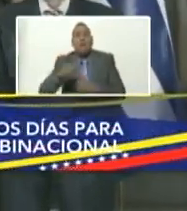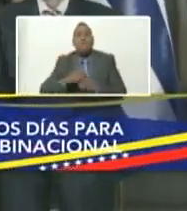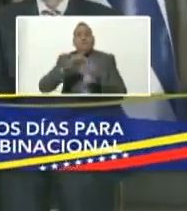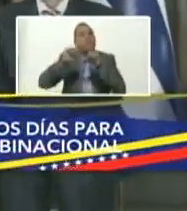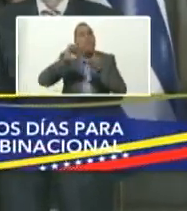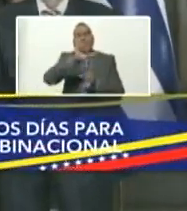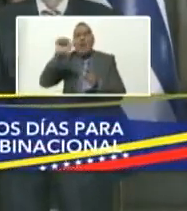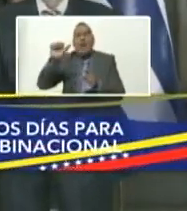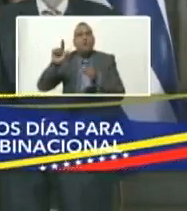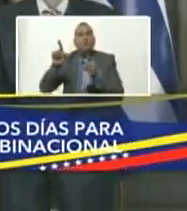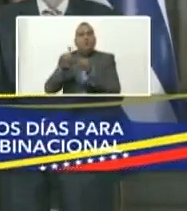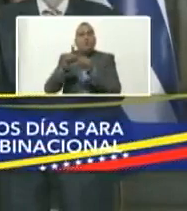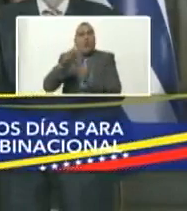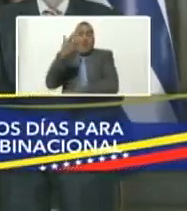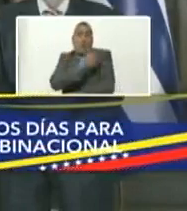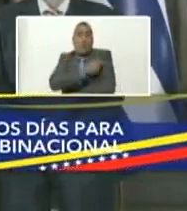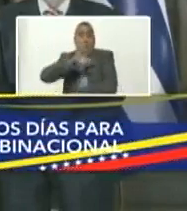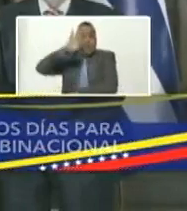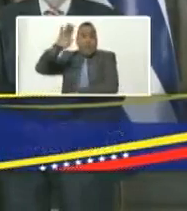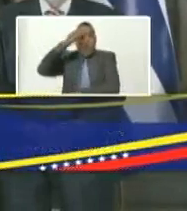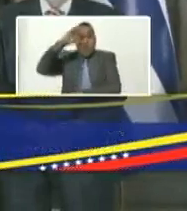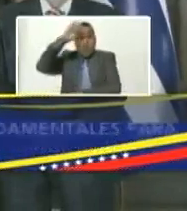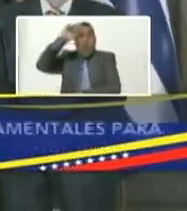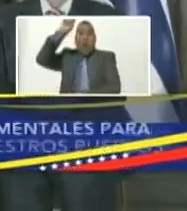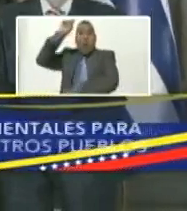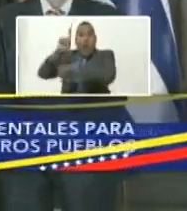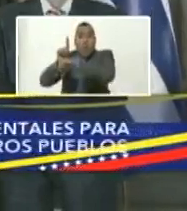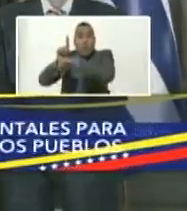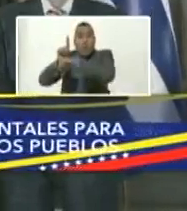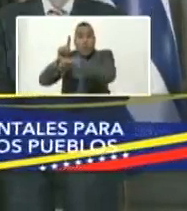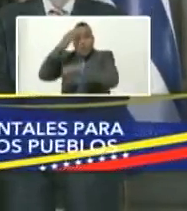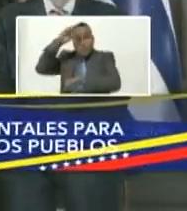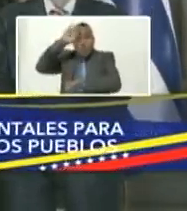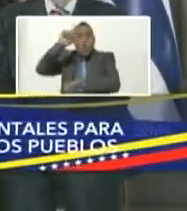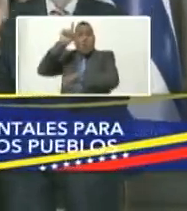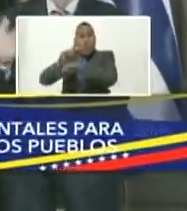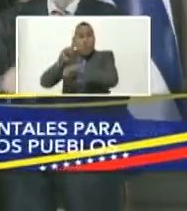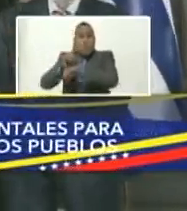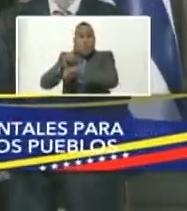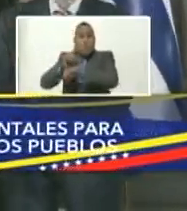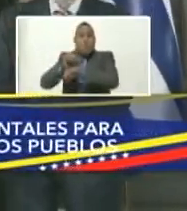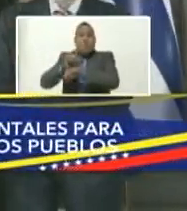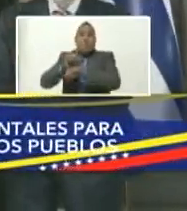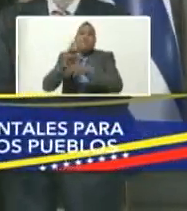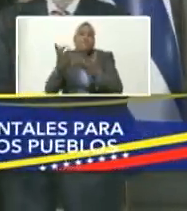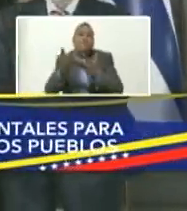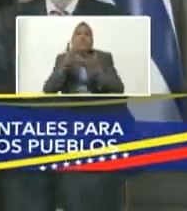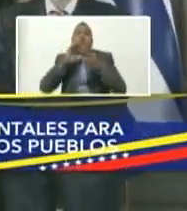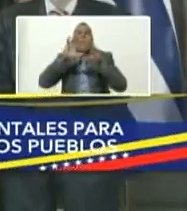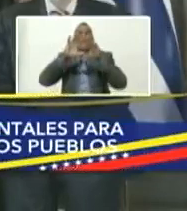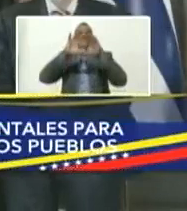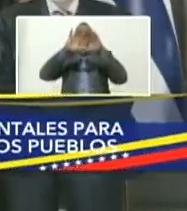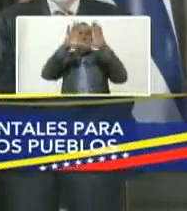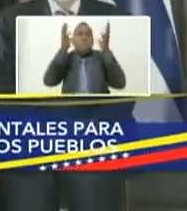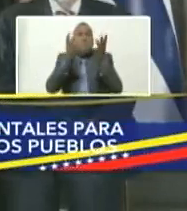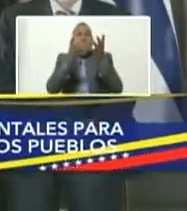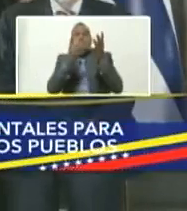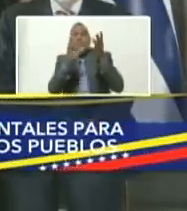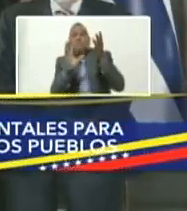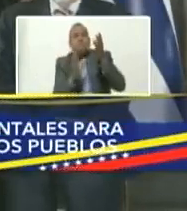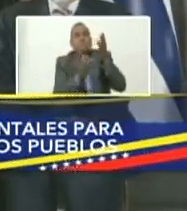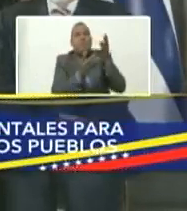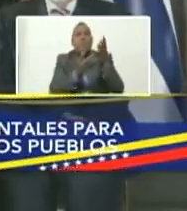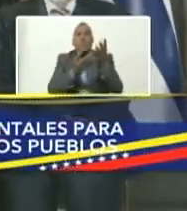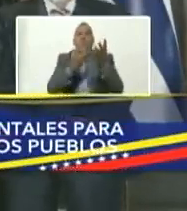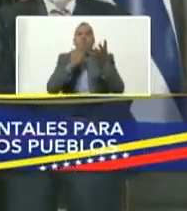las vacunas cubanas. Único país del tercer mundo, para llamarlo de esa manera, único